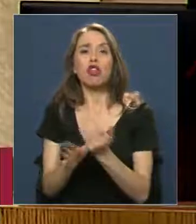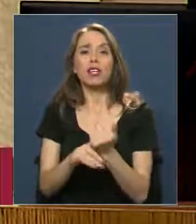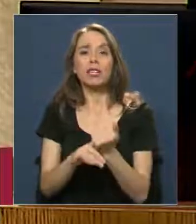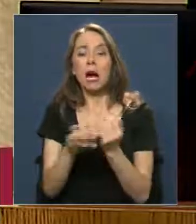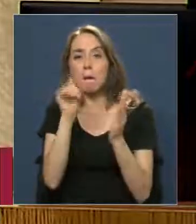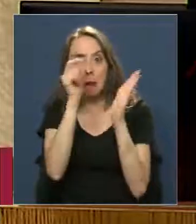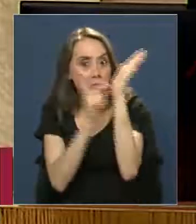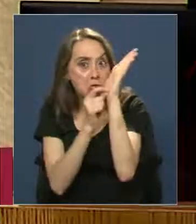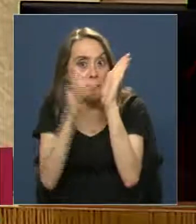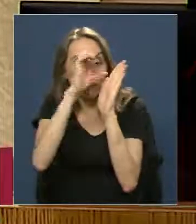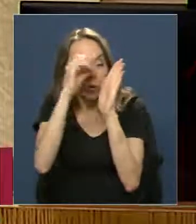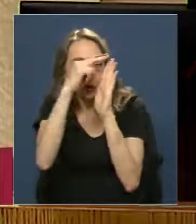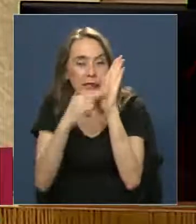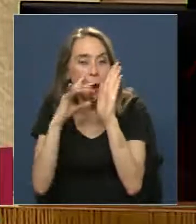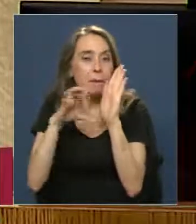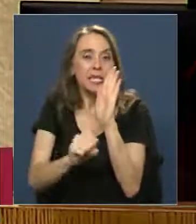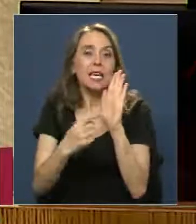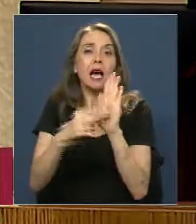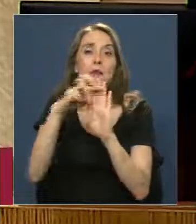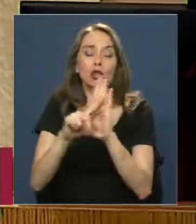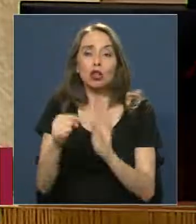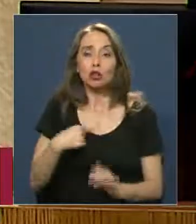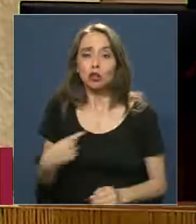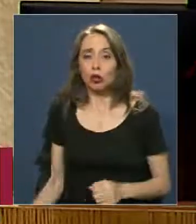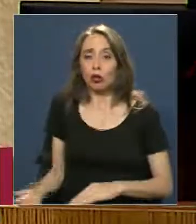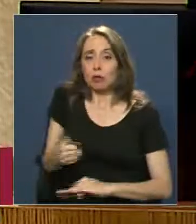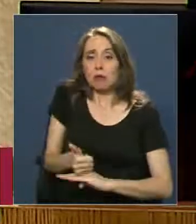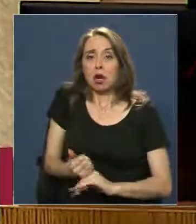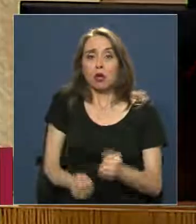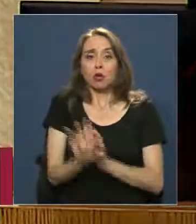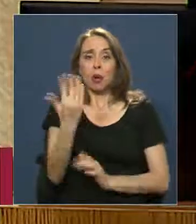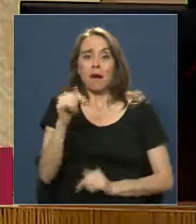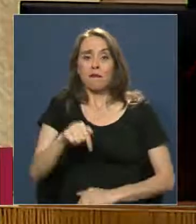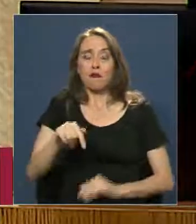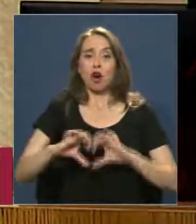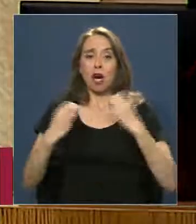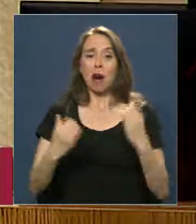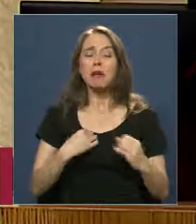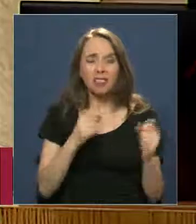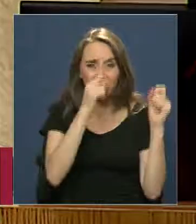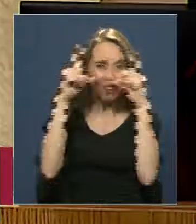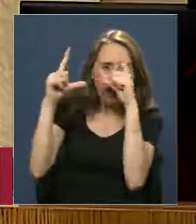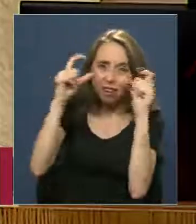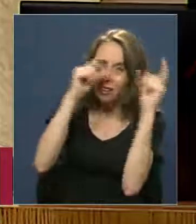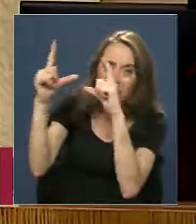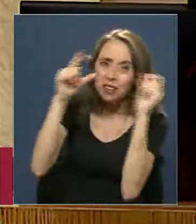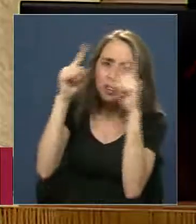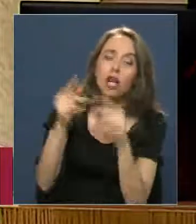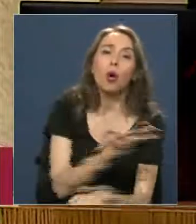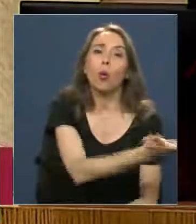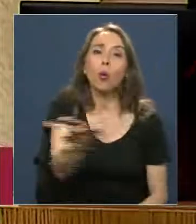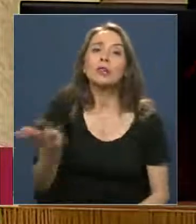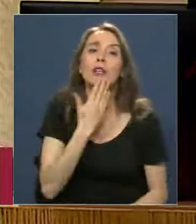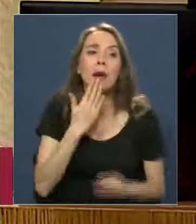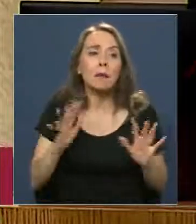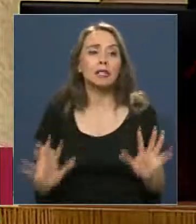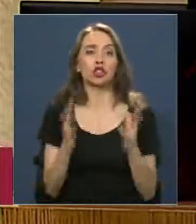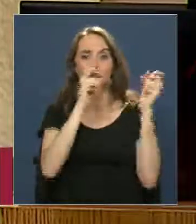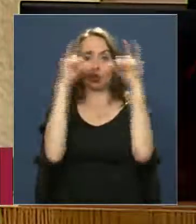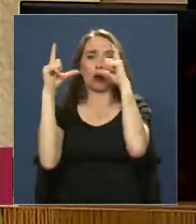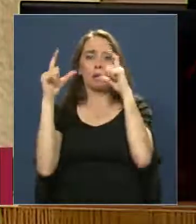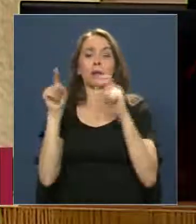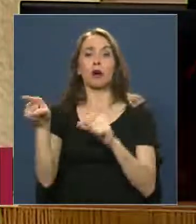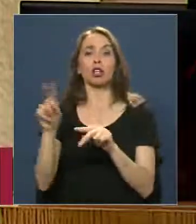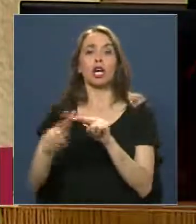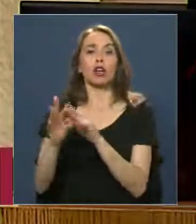chica? Yo soy nuevo aquí y me sorprendo de todo. Sorpréndanse ustedes también por esas